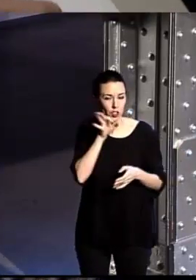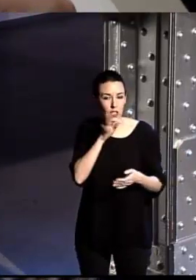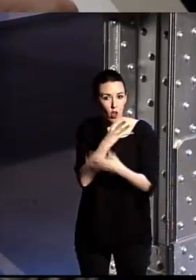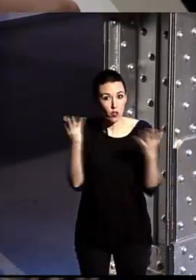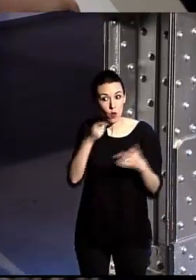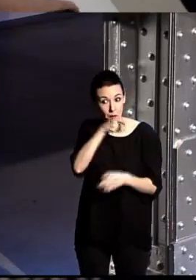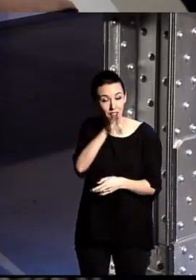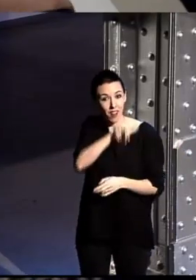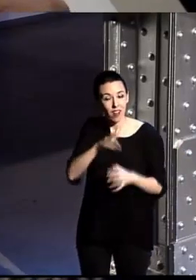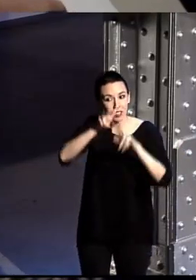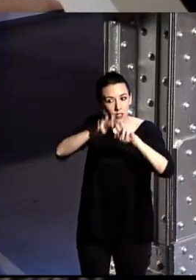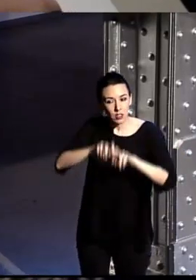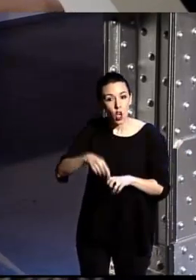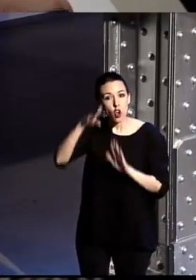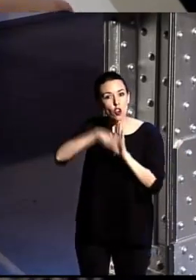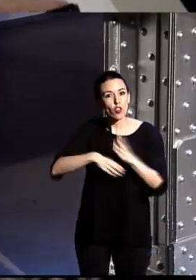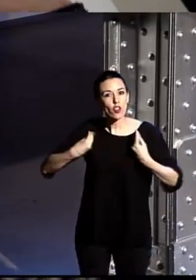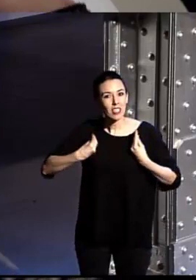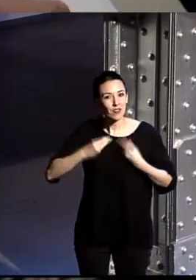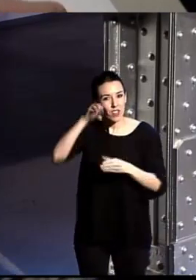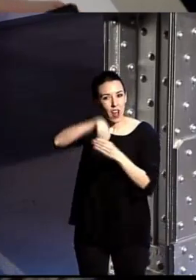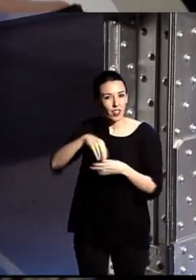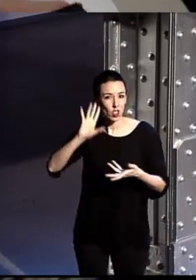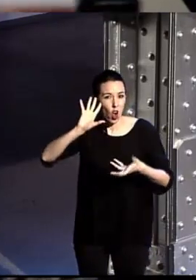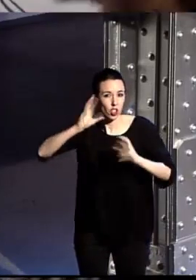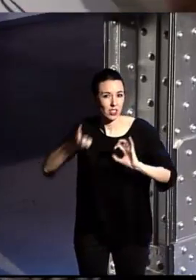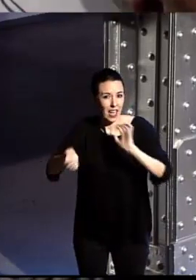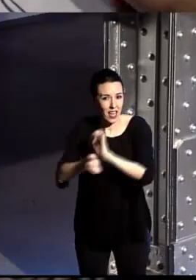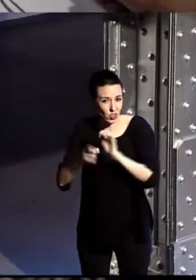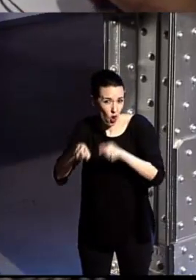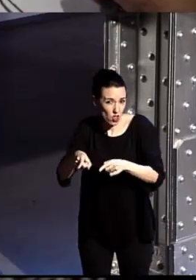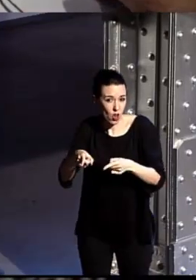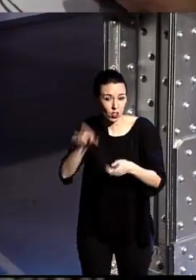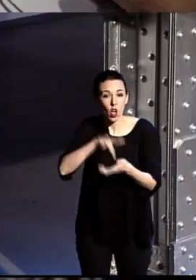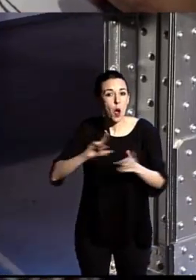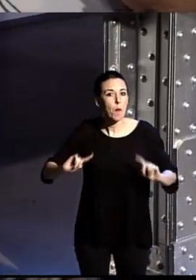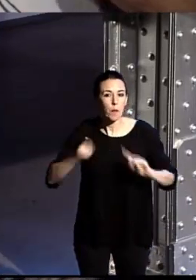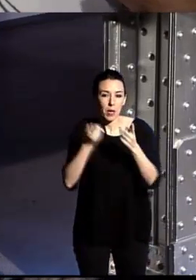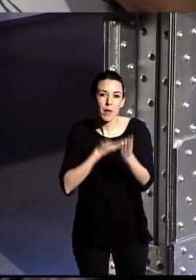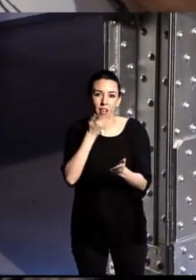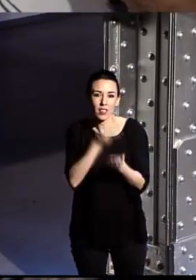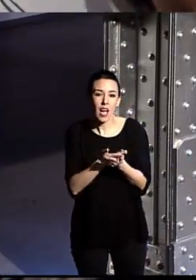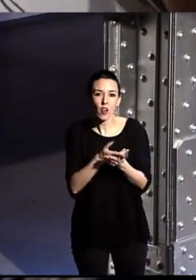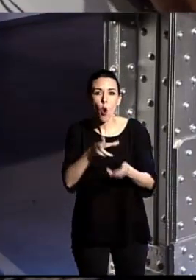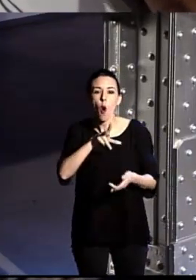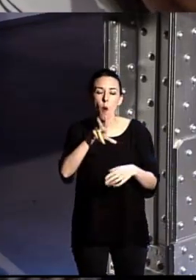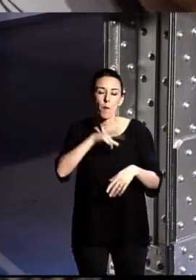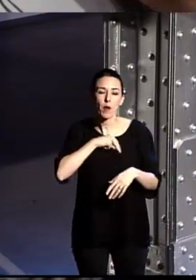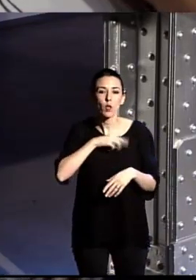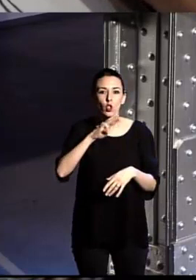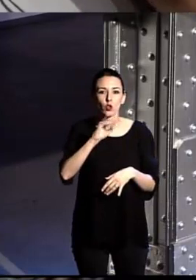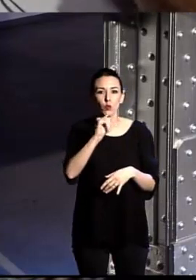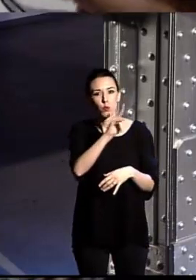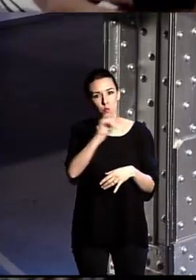investigó las condiciones de vida de las mujeres en los sanatorios. Fue el primer encargo de Pulitzer, ¿no? Fue el primer encargo de Pulitzer. Y, de hecho, con eso